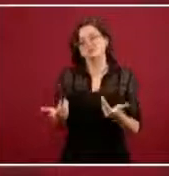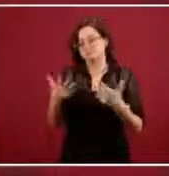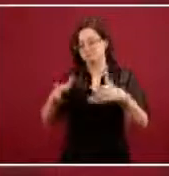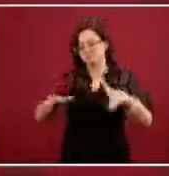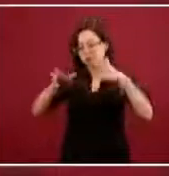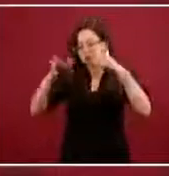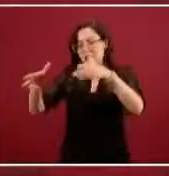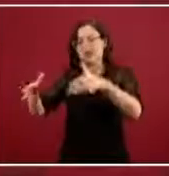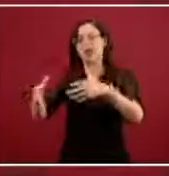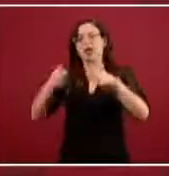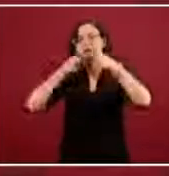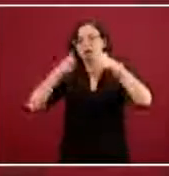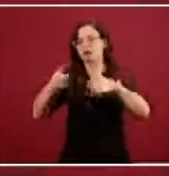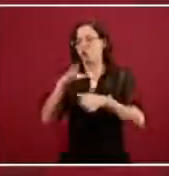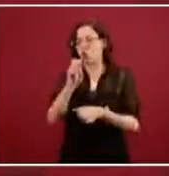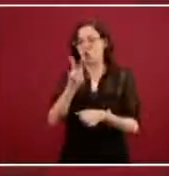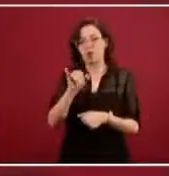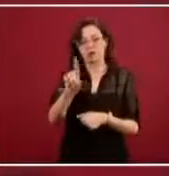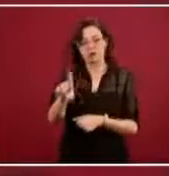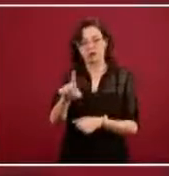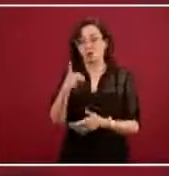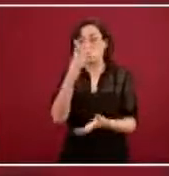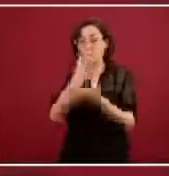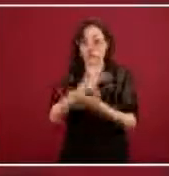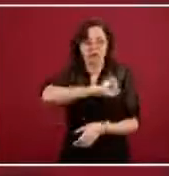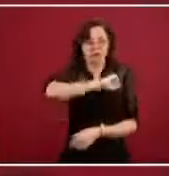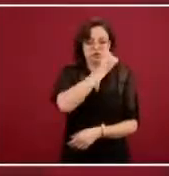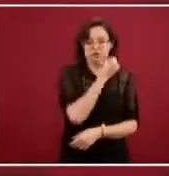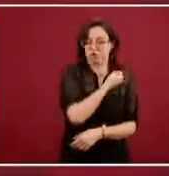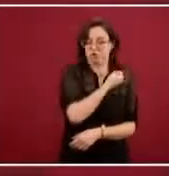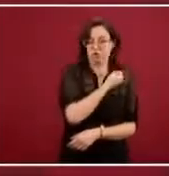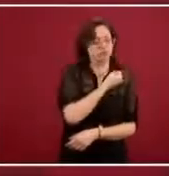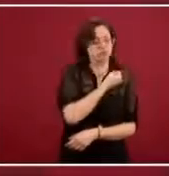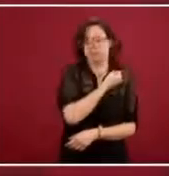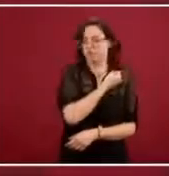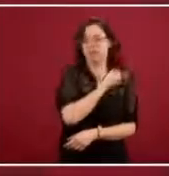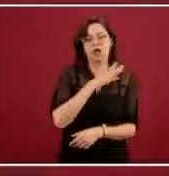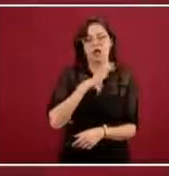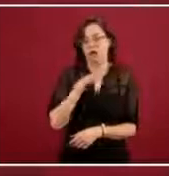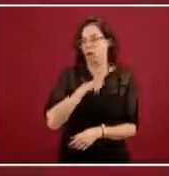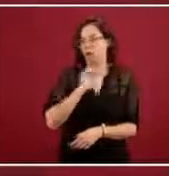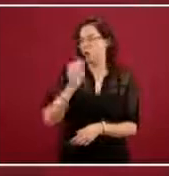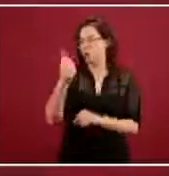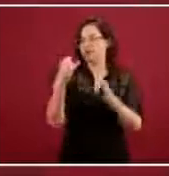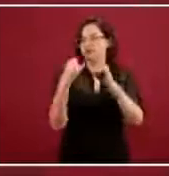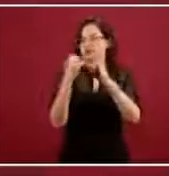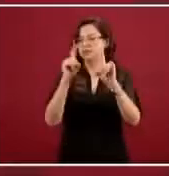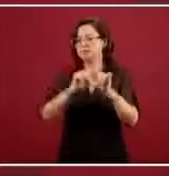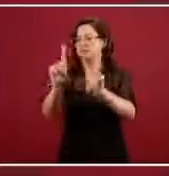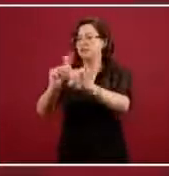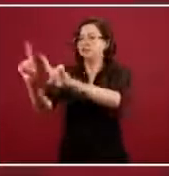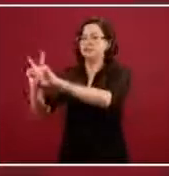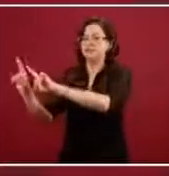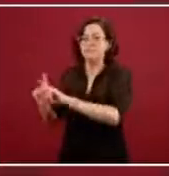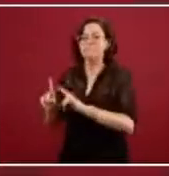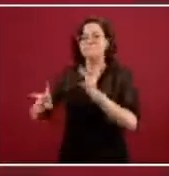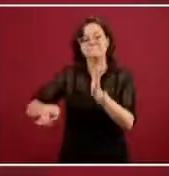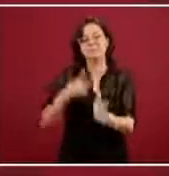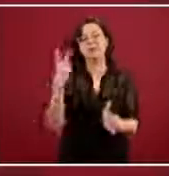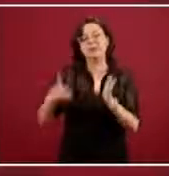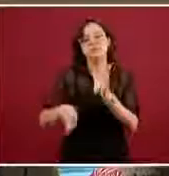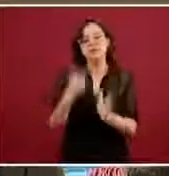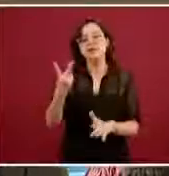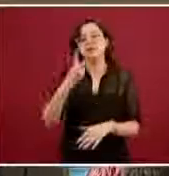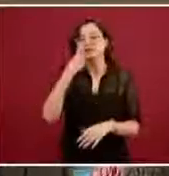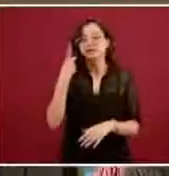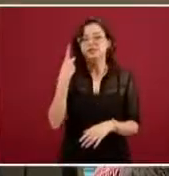tema de COVID, es decir, no es solamente la Secretaría de Salud como tal o el sector salud. Y un repertorio que hemos comentado, sería